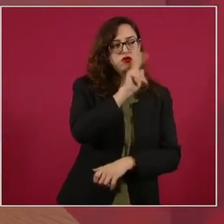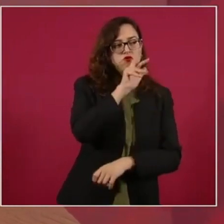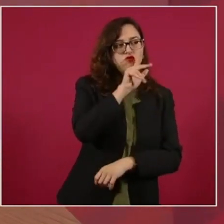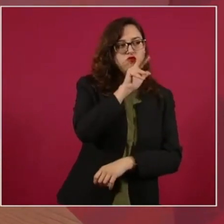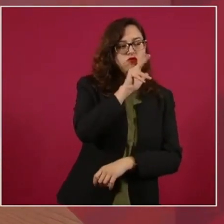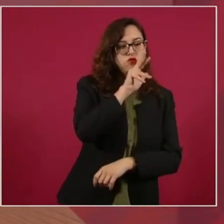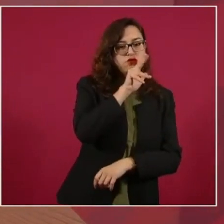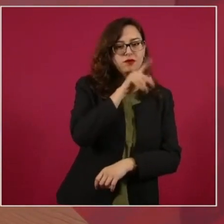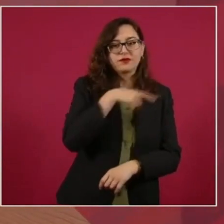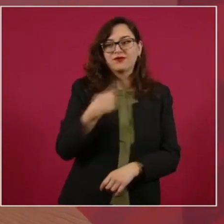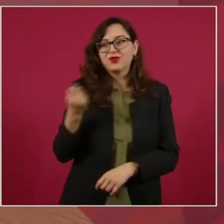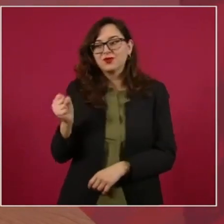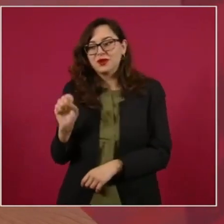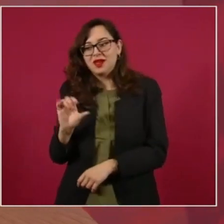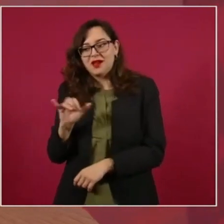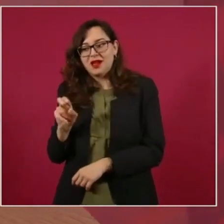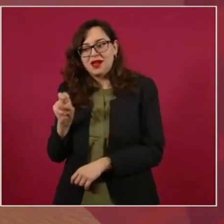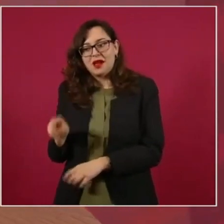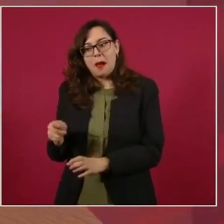la resolución